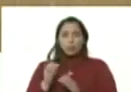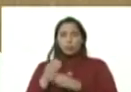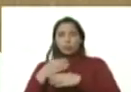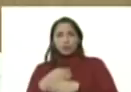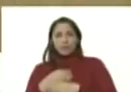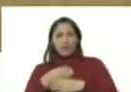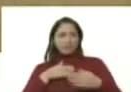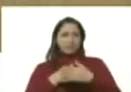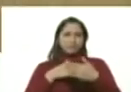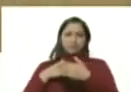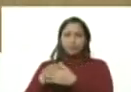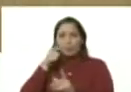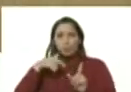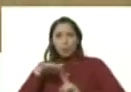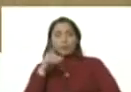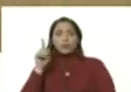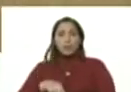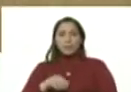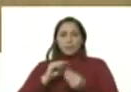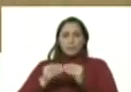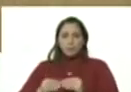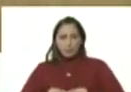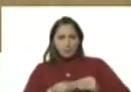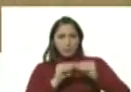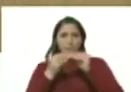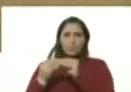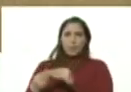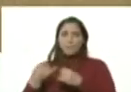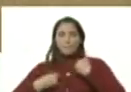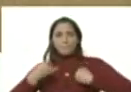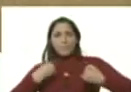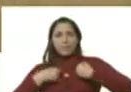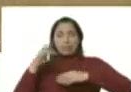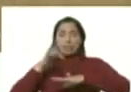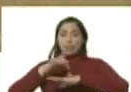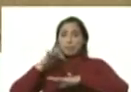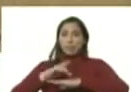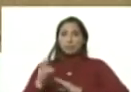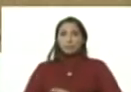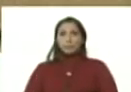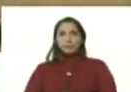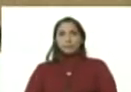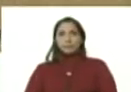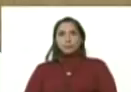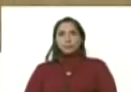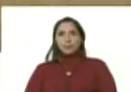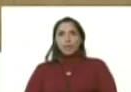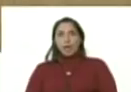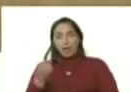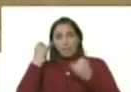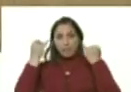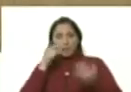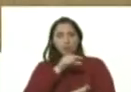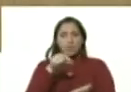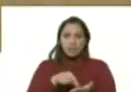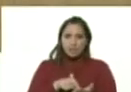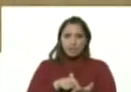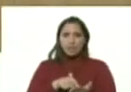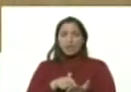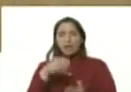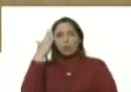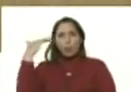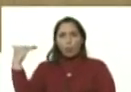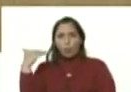reparación de las víctimas. También fue un tema que trataron los expertos, la reparación de las víctimas de Irán, de Corea,